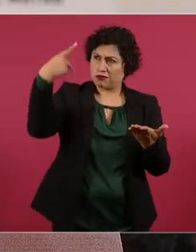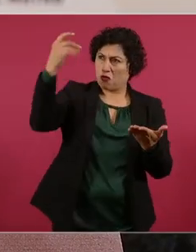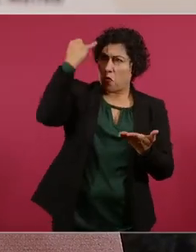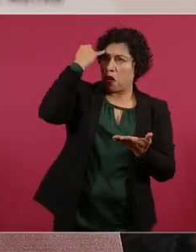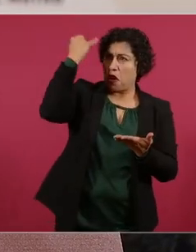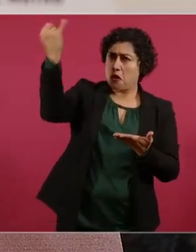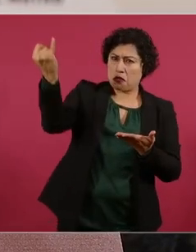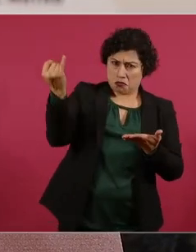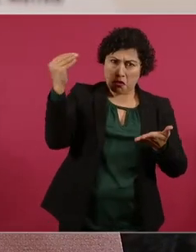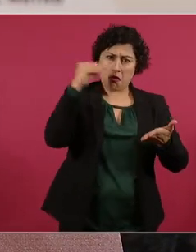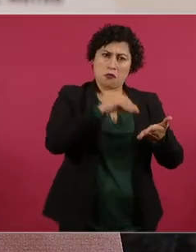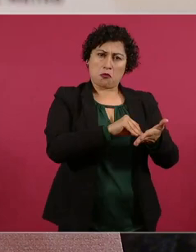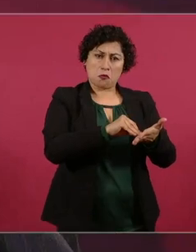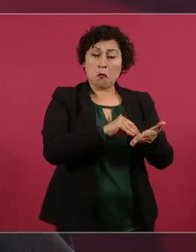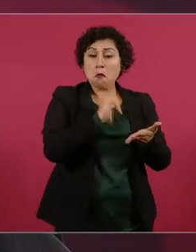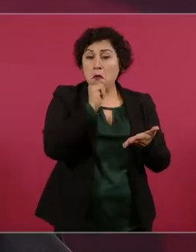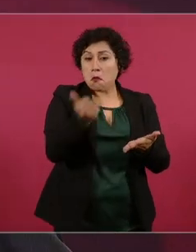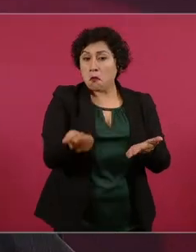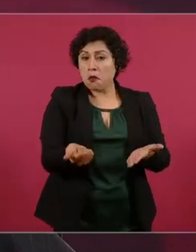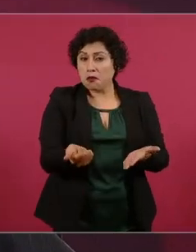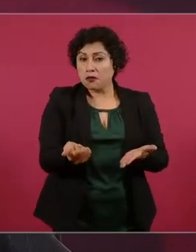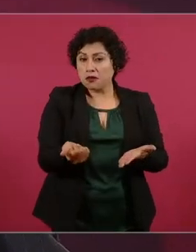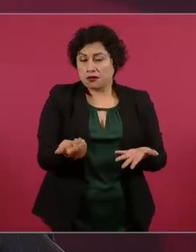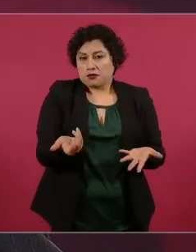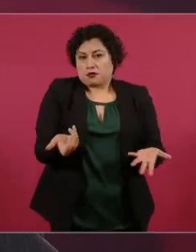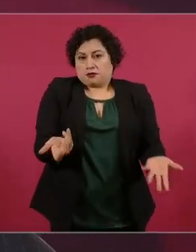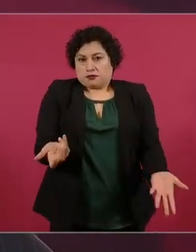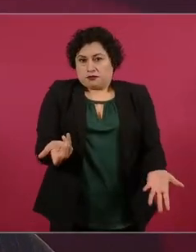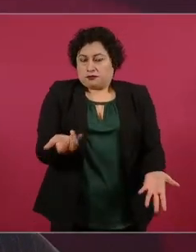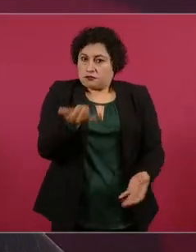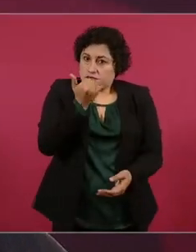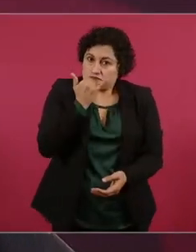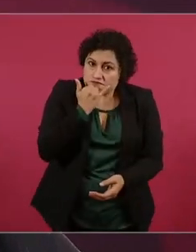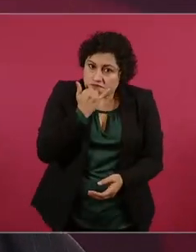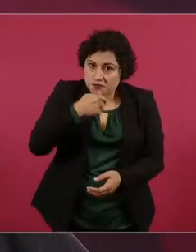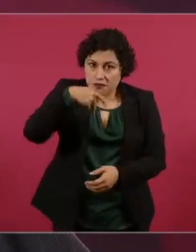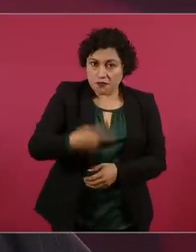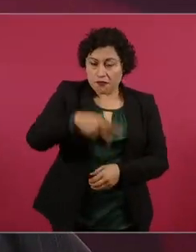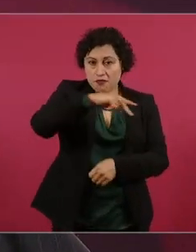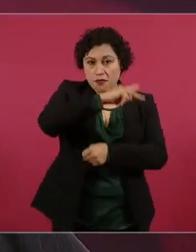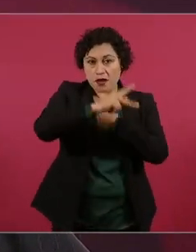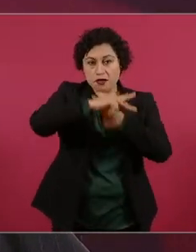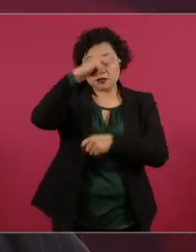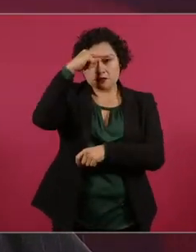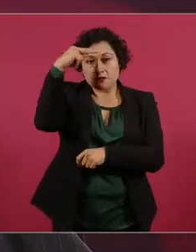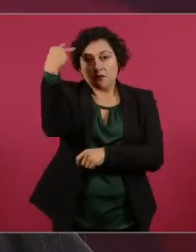No estaba. Y era el principal problema de México.